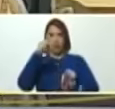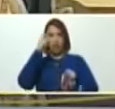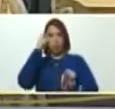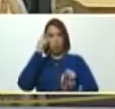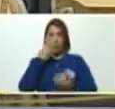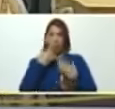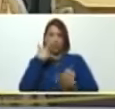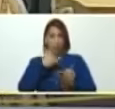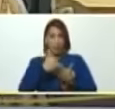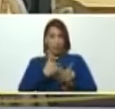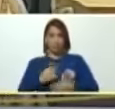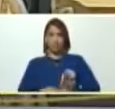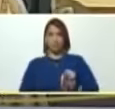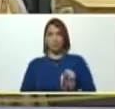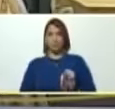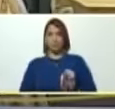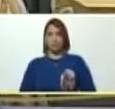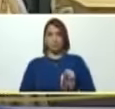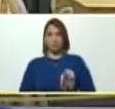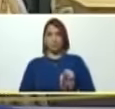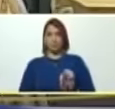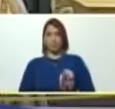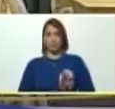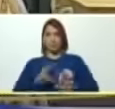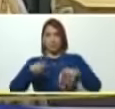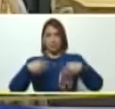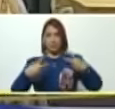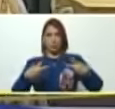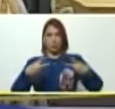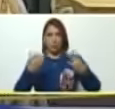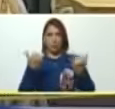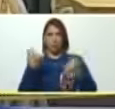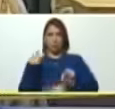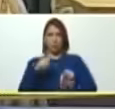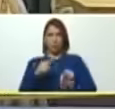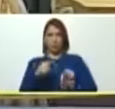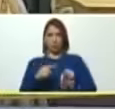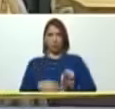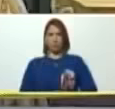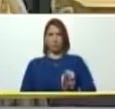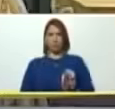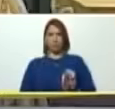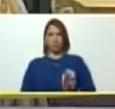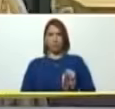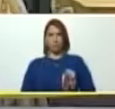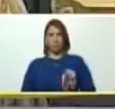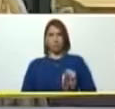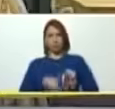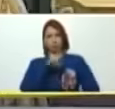fíjense ustedes, para irlos actualizando, pues yo tengo aquí uno...